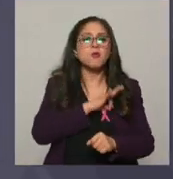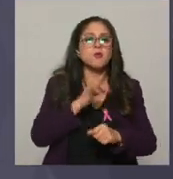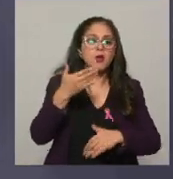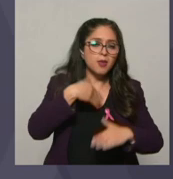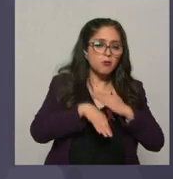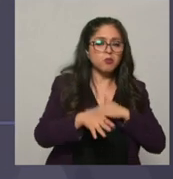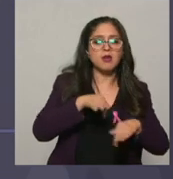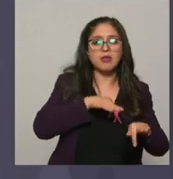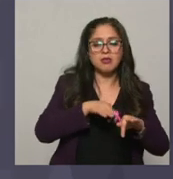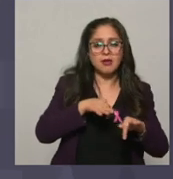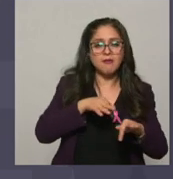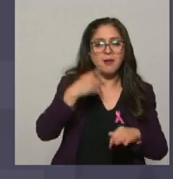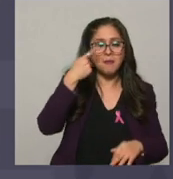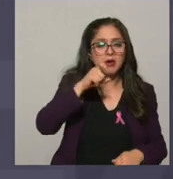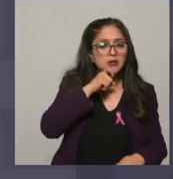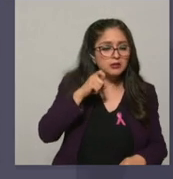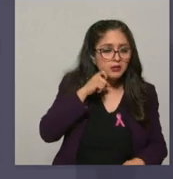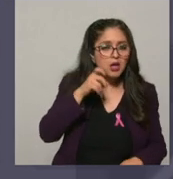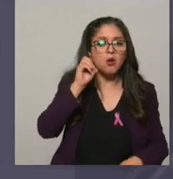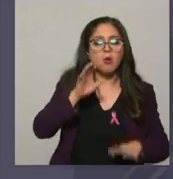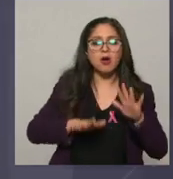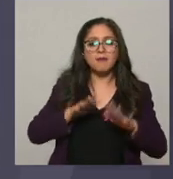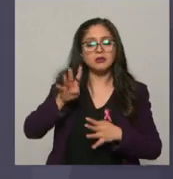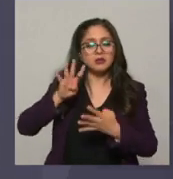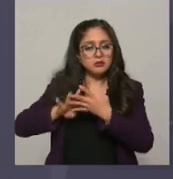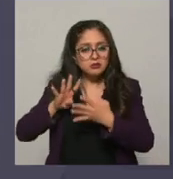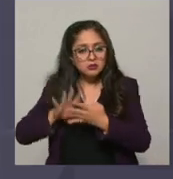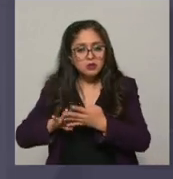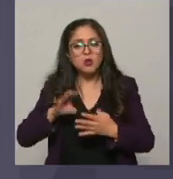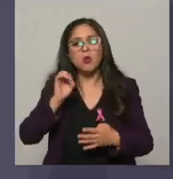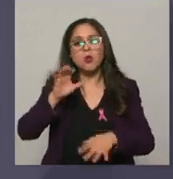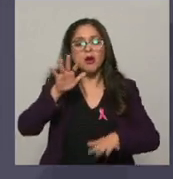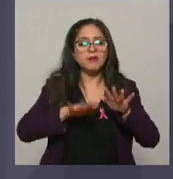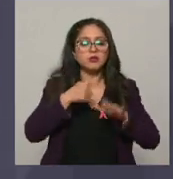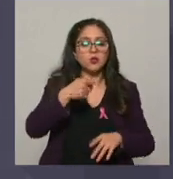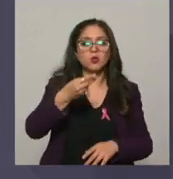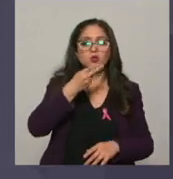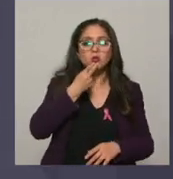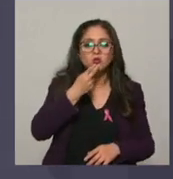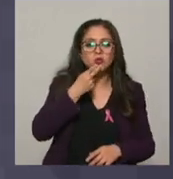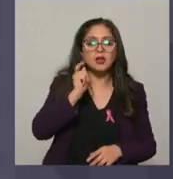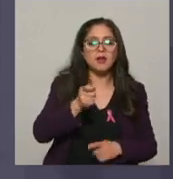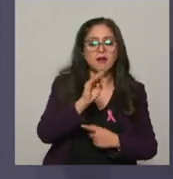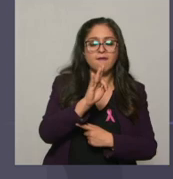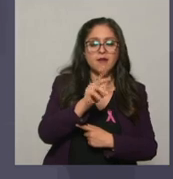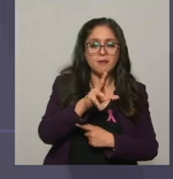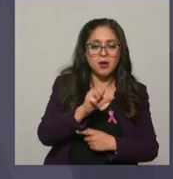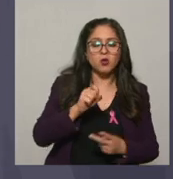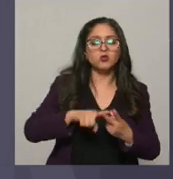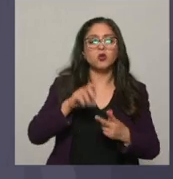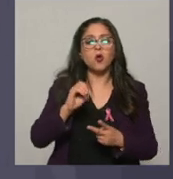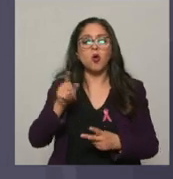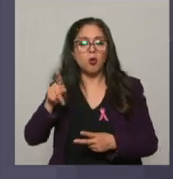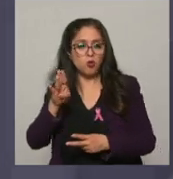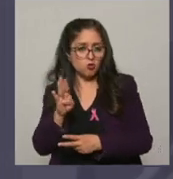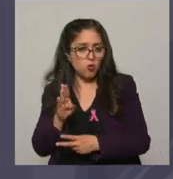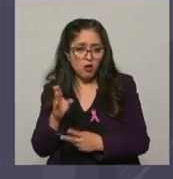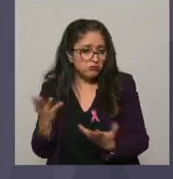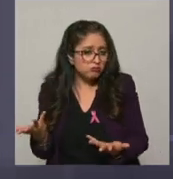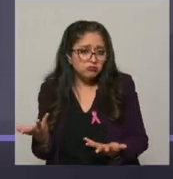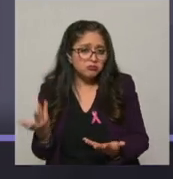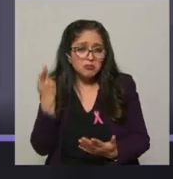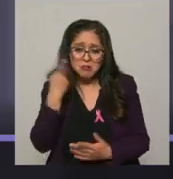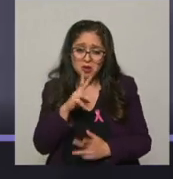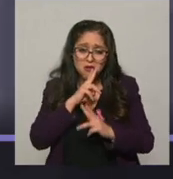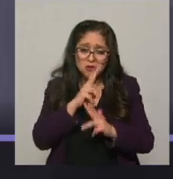sexual, privada de la libertad, en escenario de consumo de fármacos o estupefacientes, etcétera, y no va a haber una